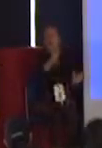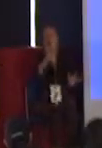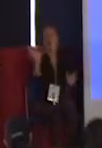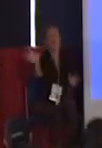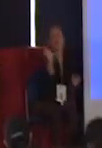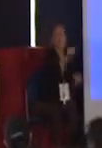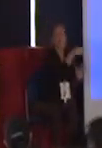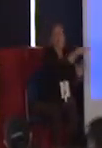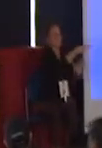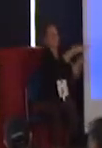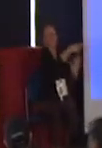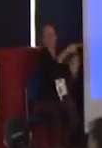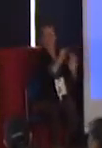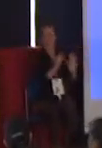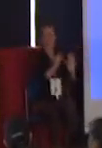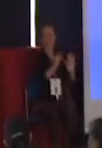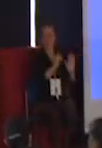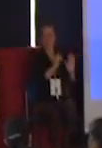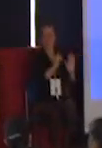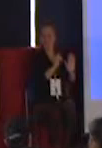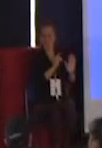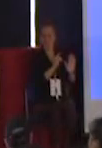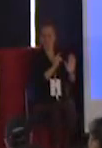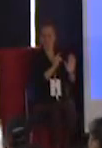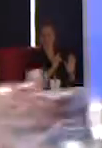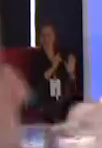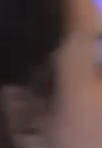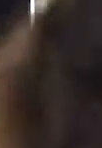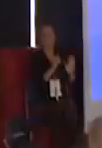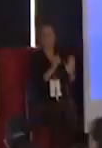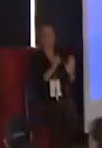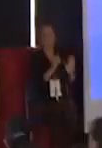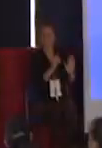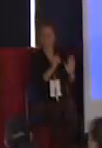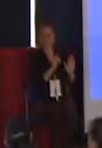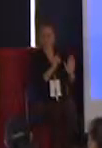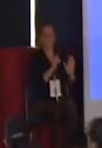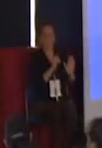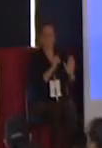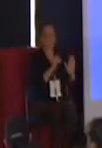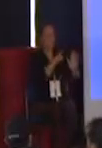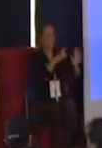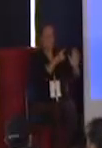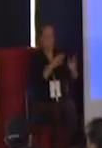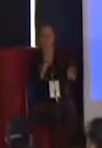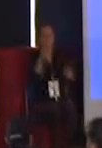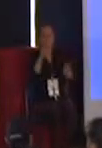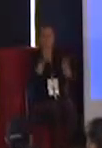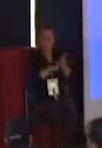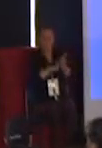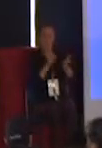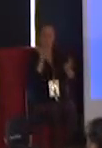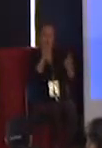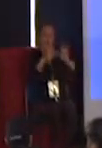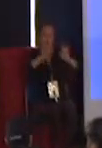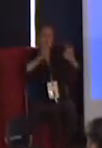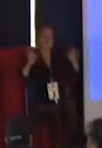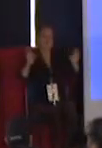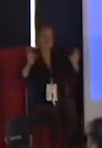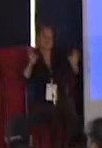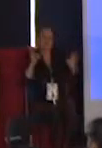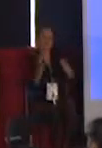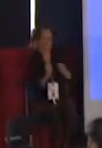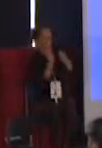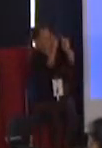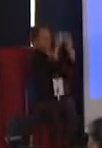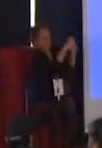y de todas, vamos a ponerle la parte del cuerpo, nuestro mensaje, el que hayamos escrito, lo que